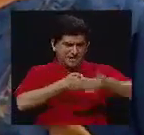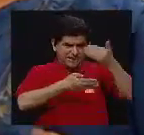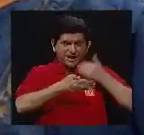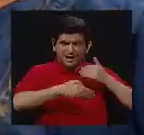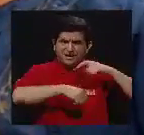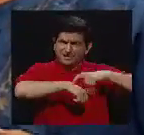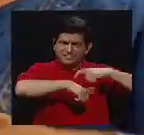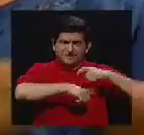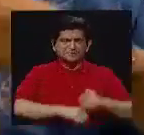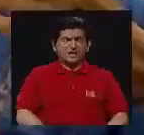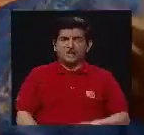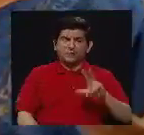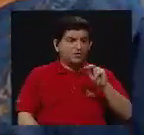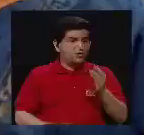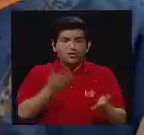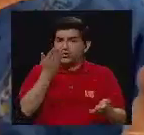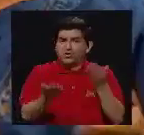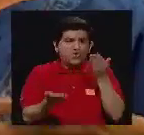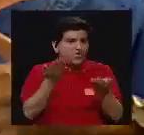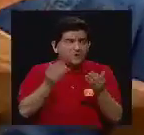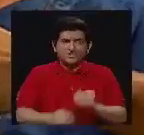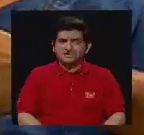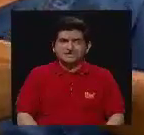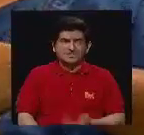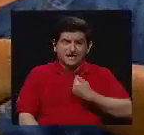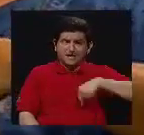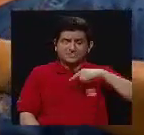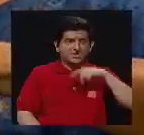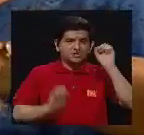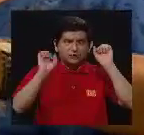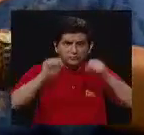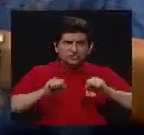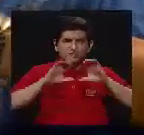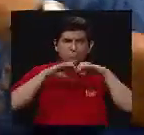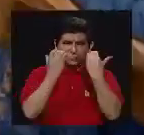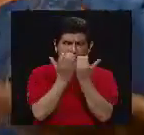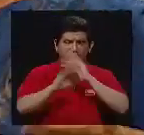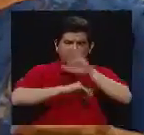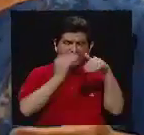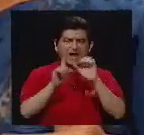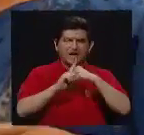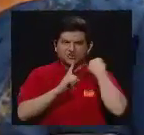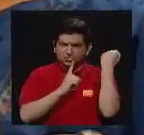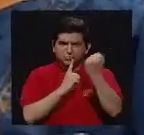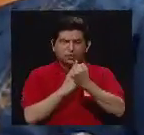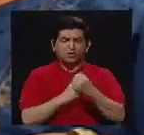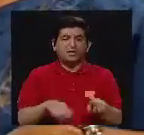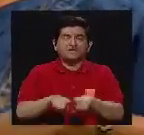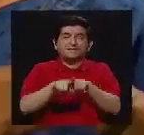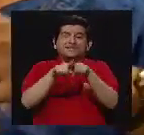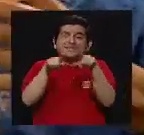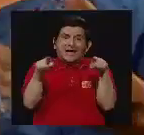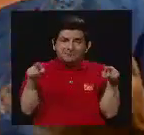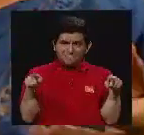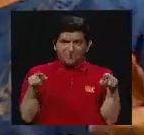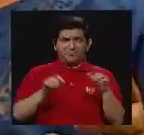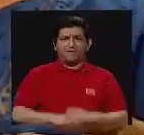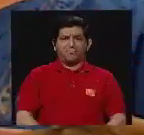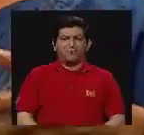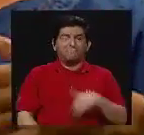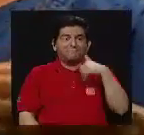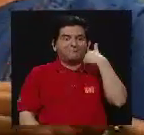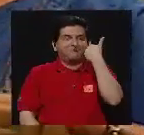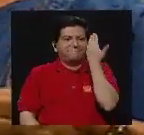pasado que a lo mejor ni fue un pasado con el que podemos categorizar a todas las sociedades, ni